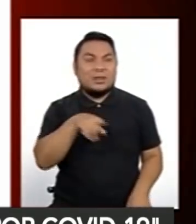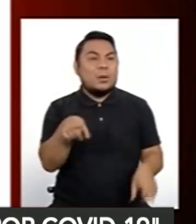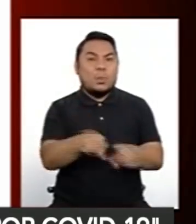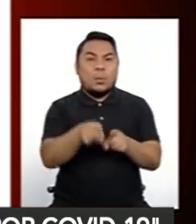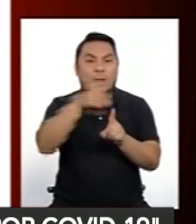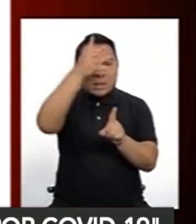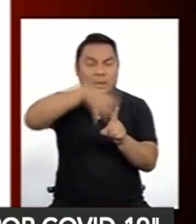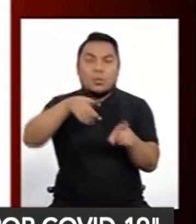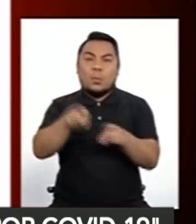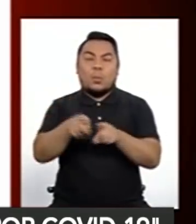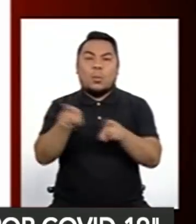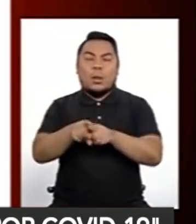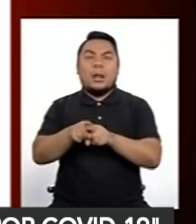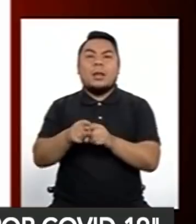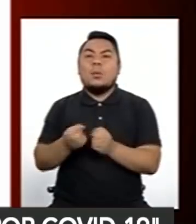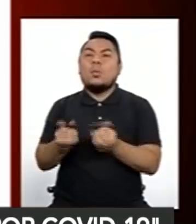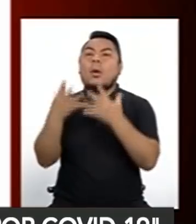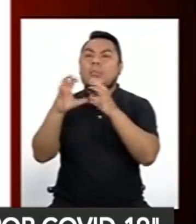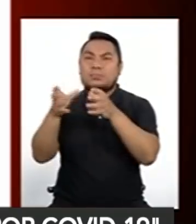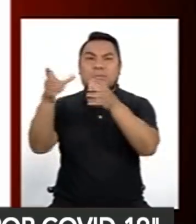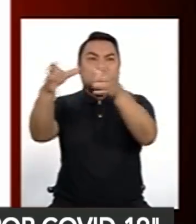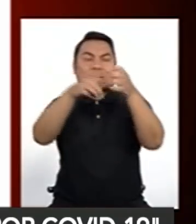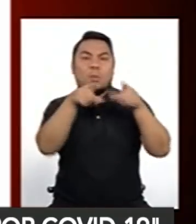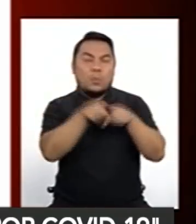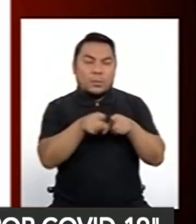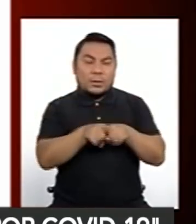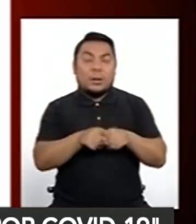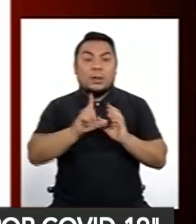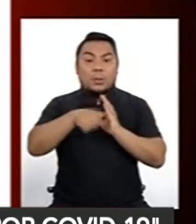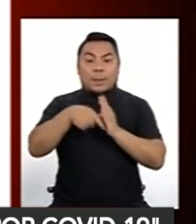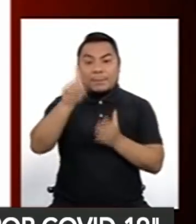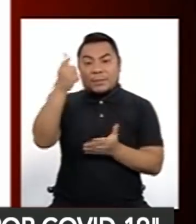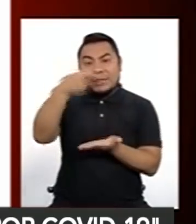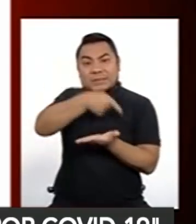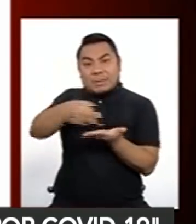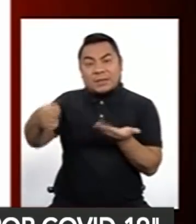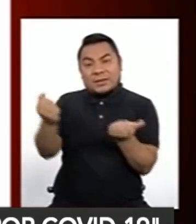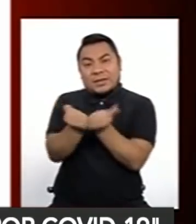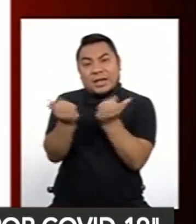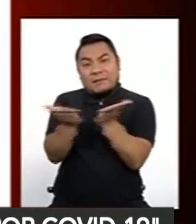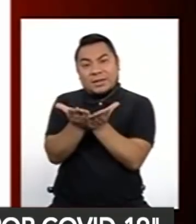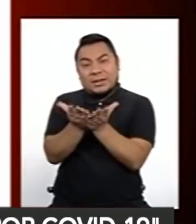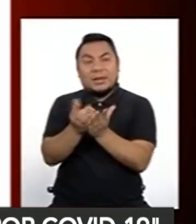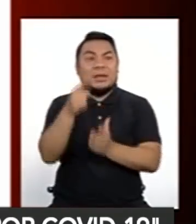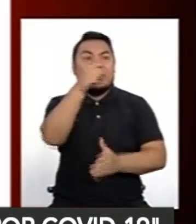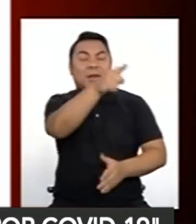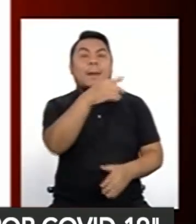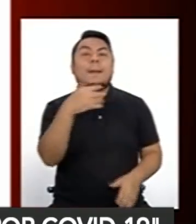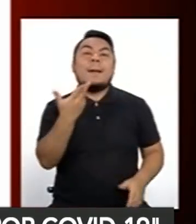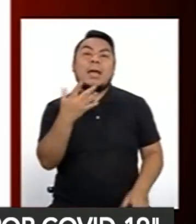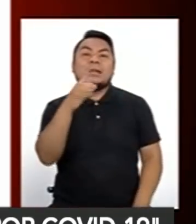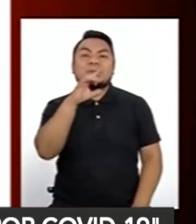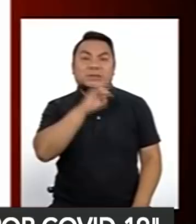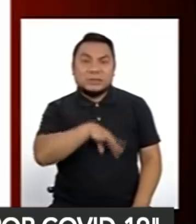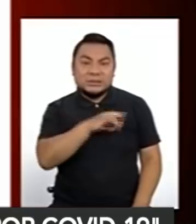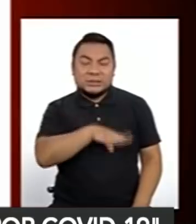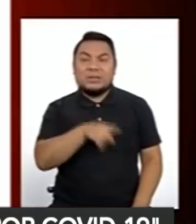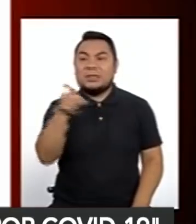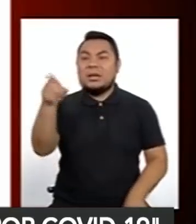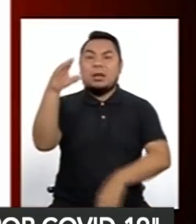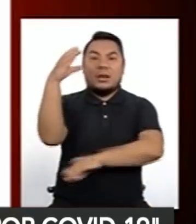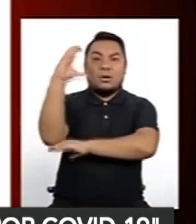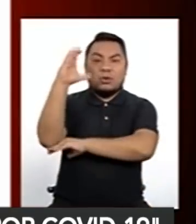evaluación, incluso hasta la primera semana de abril, países como Chile y